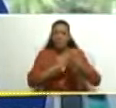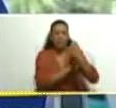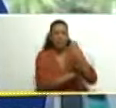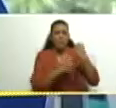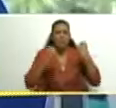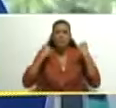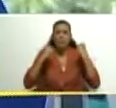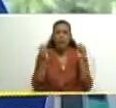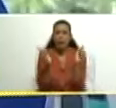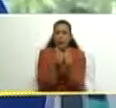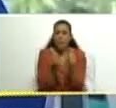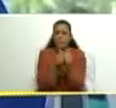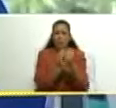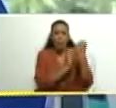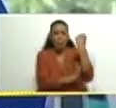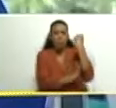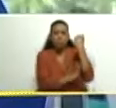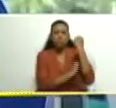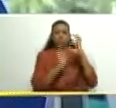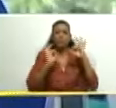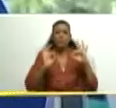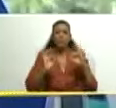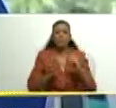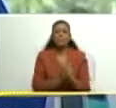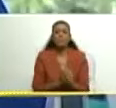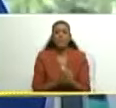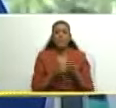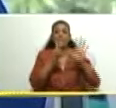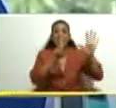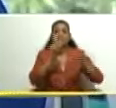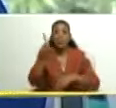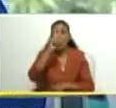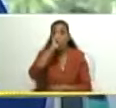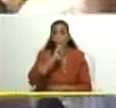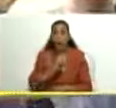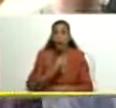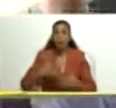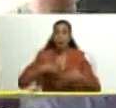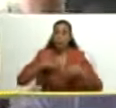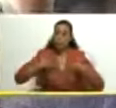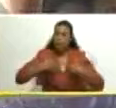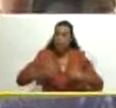duro. Maduro cumple 61 y lo que está es duro.